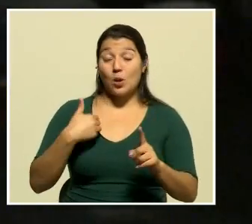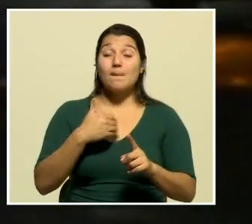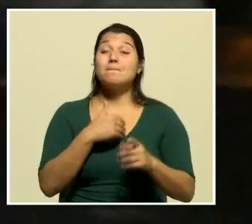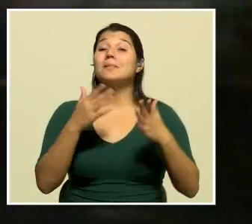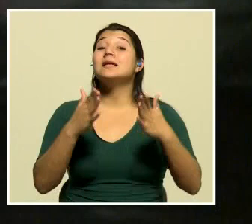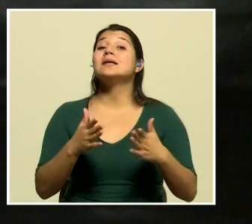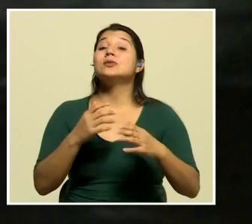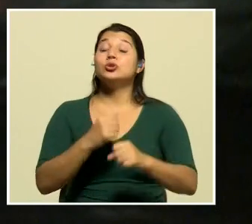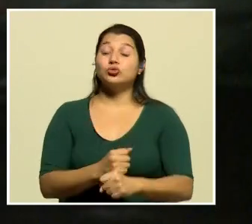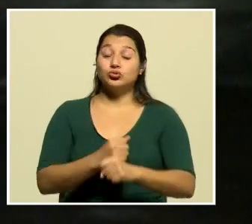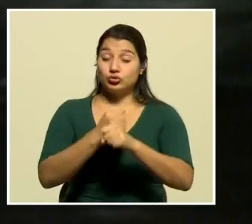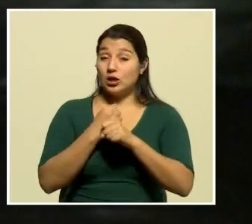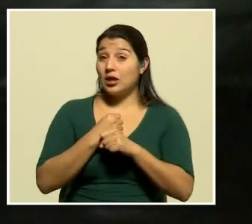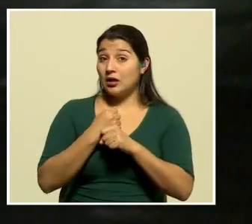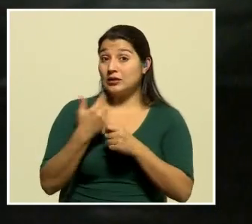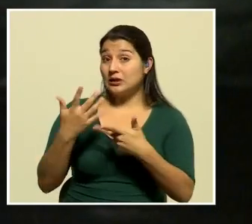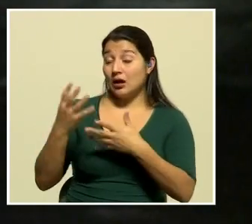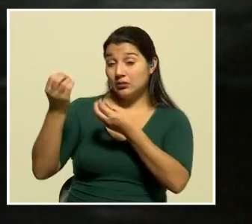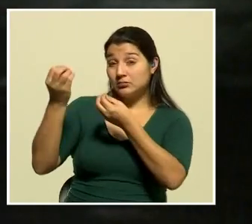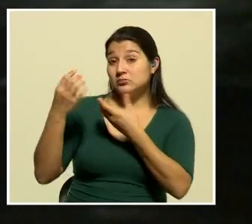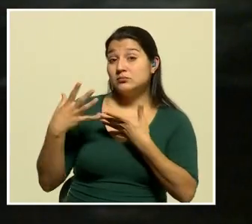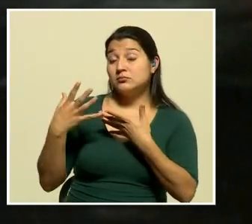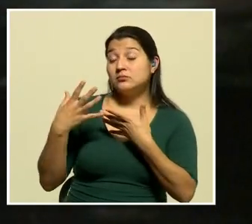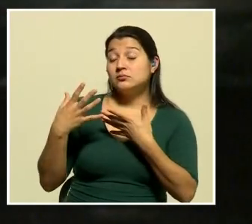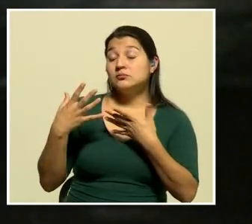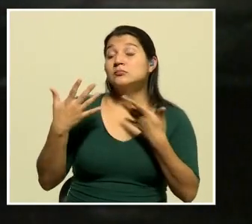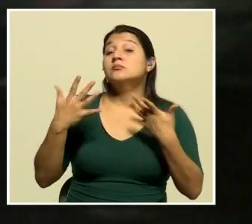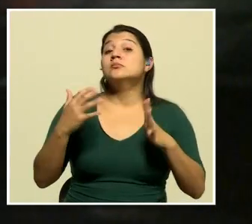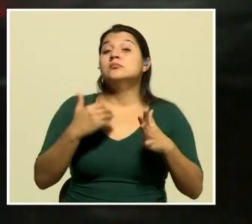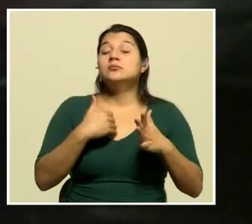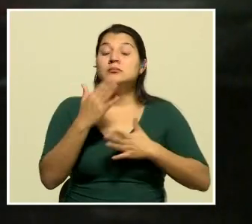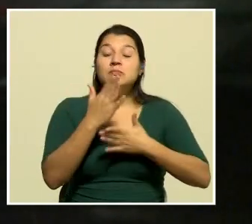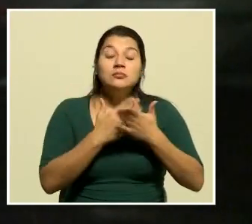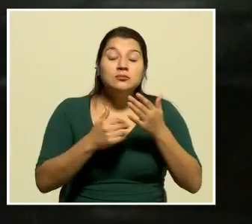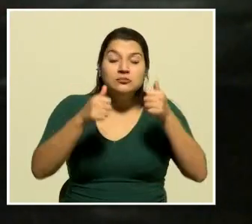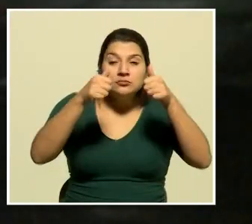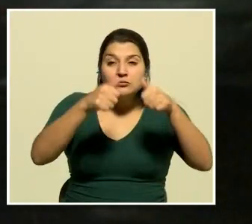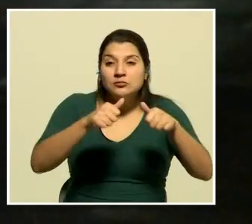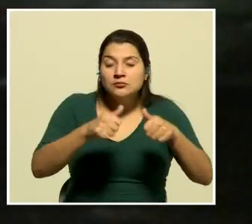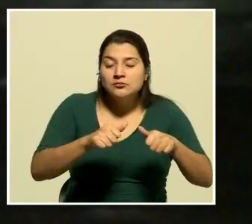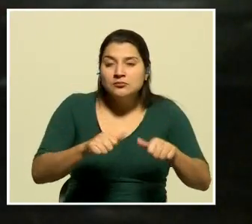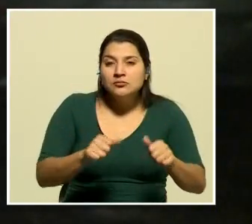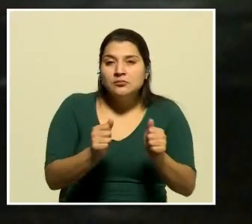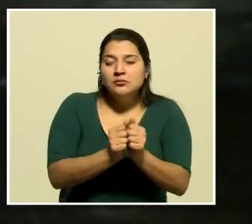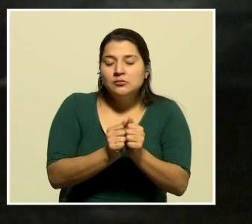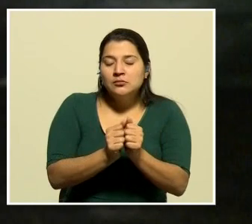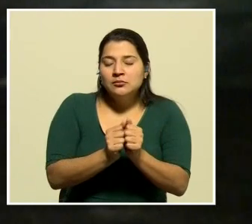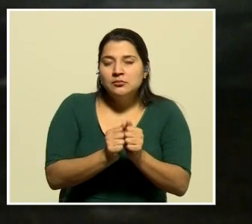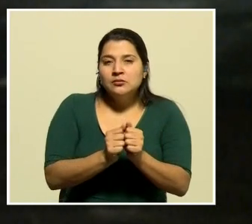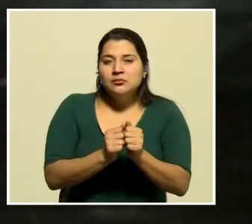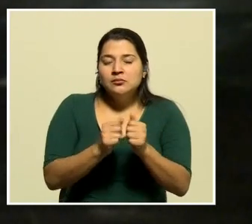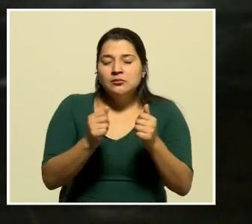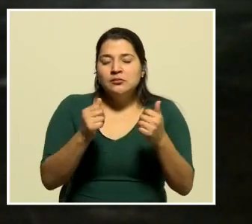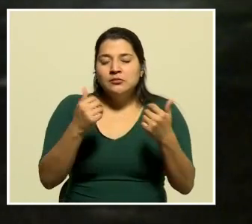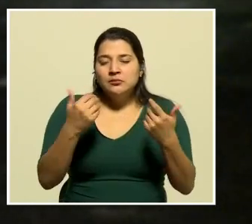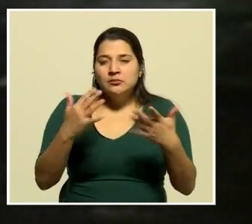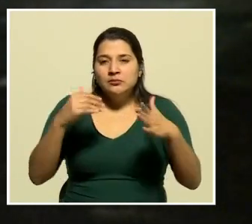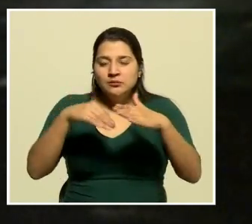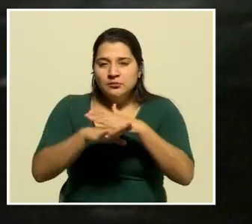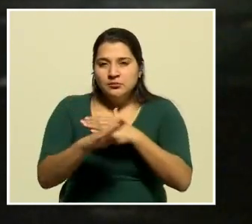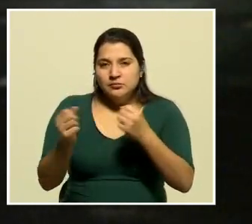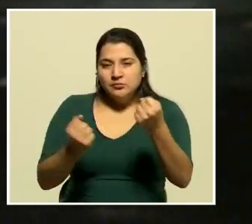de Seguridad nos confirmaba que ya se dieron algunos movimientos con transportistas desde Zigzaola y